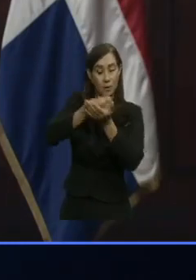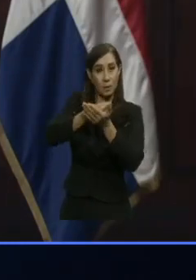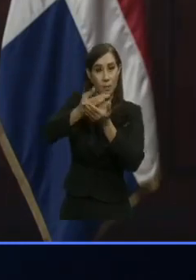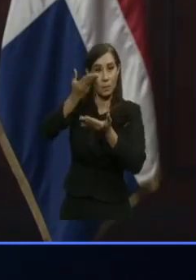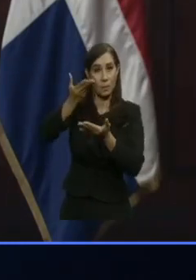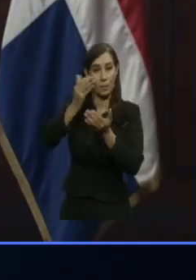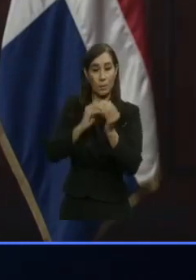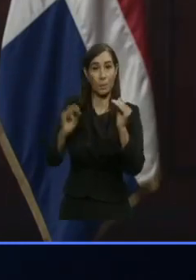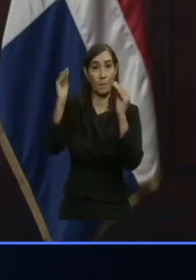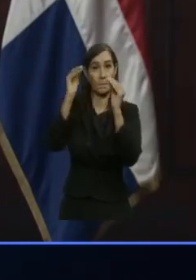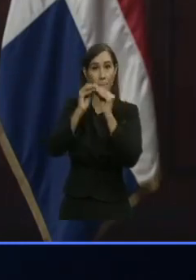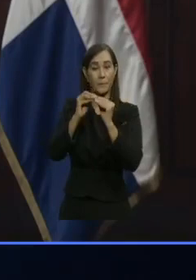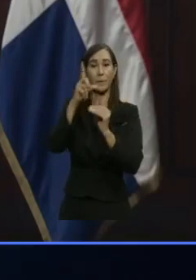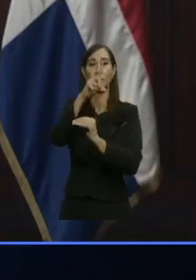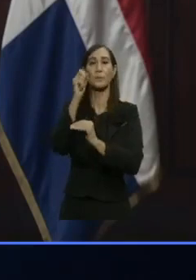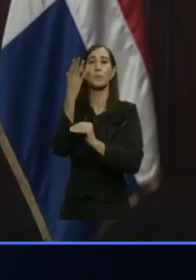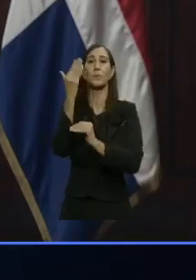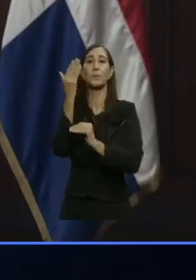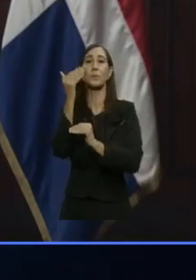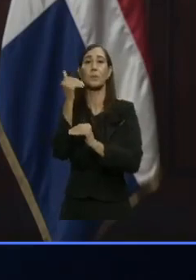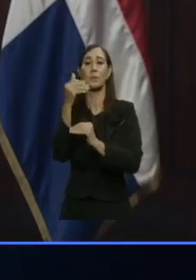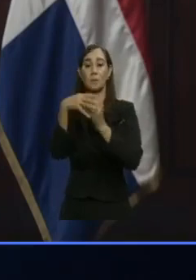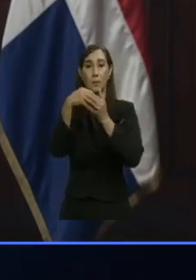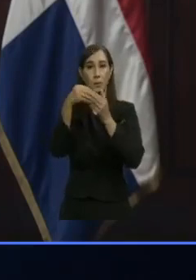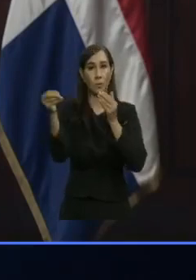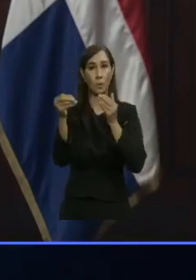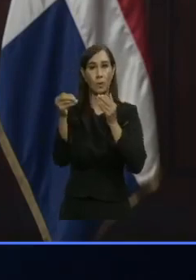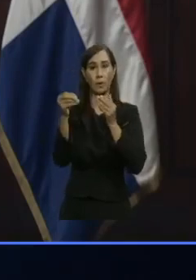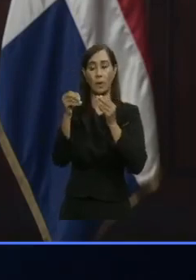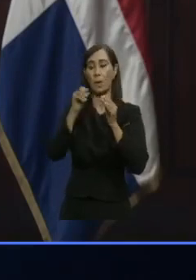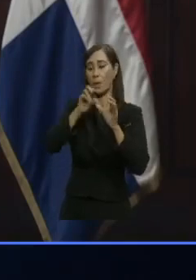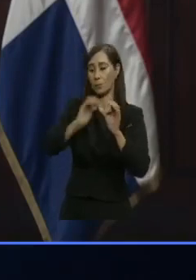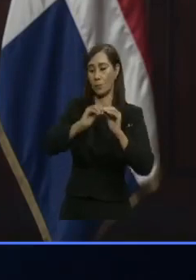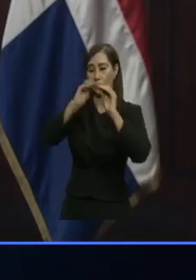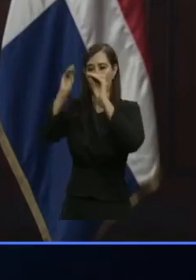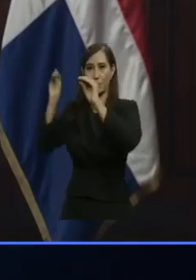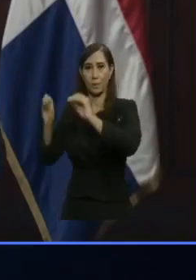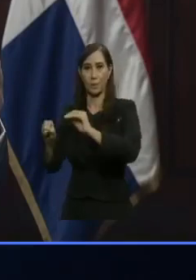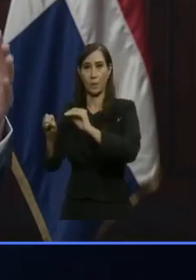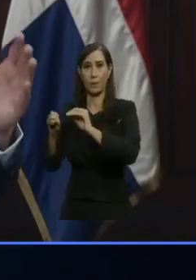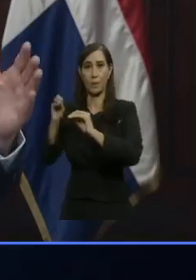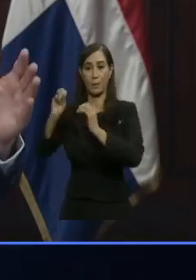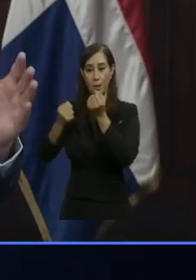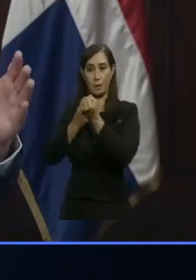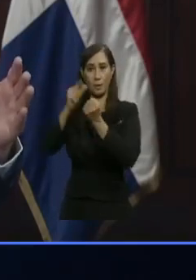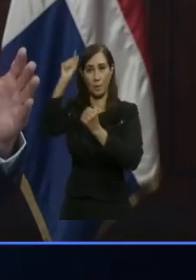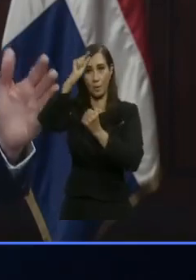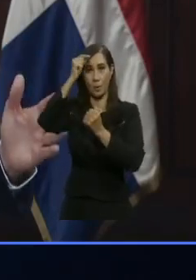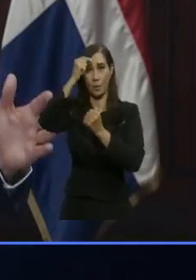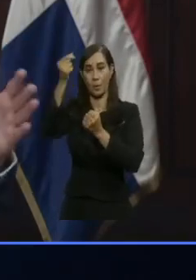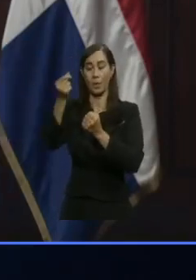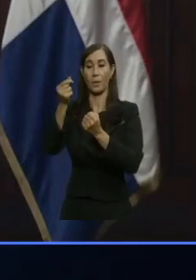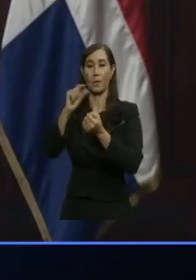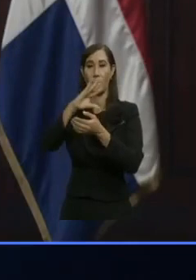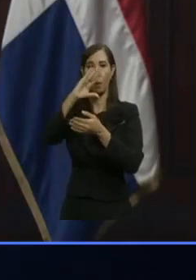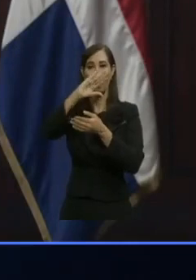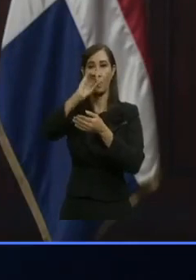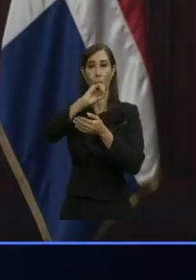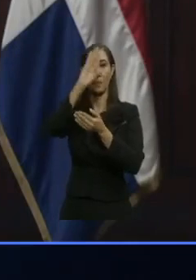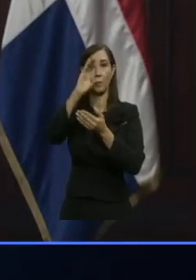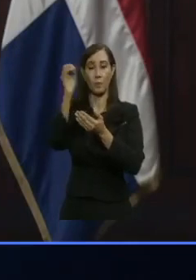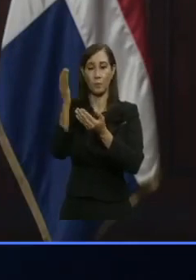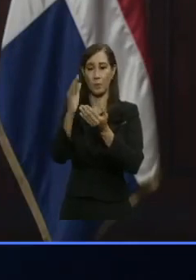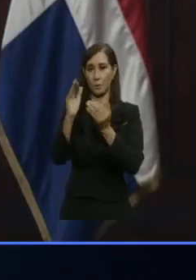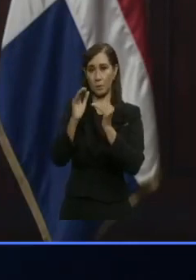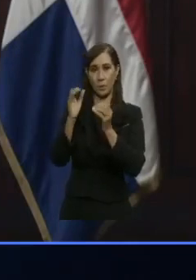porque independientemente de todo y hay que decirlo por ejemplo el caso de de los